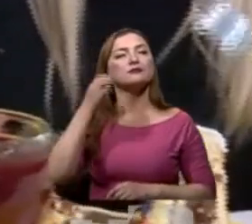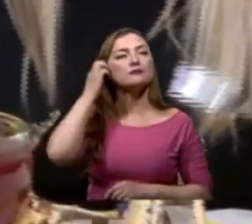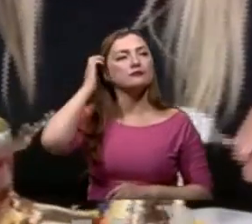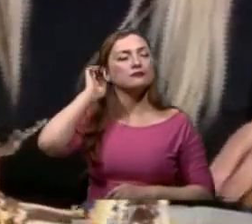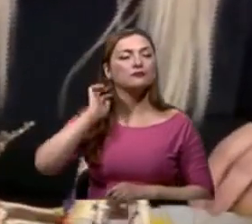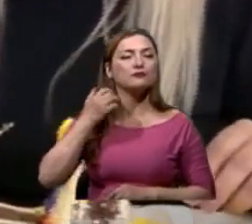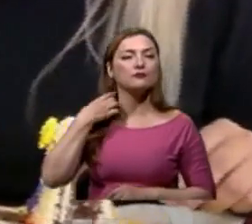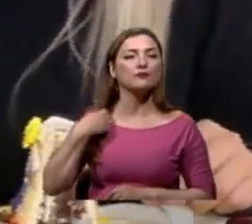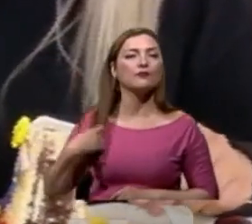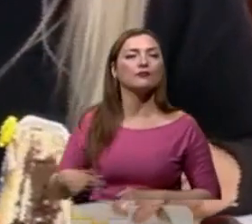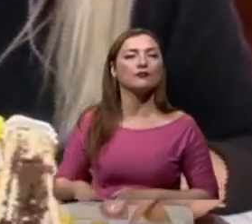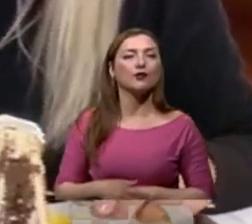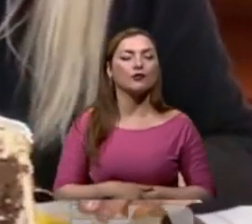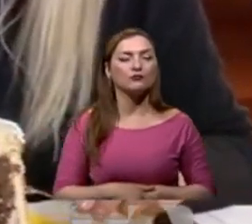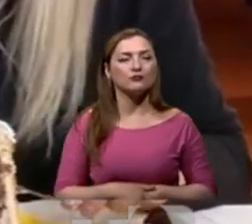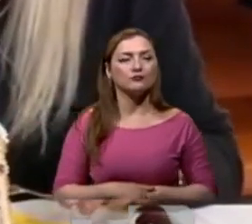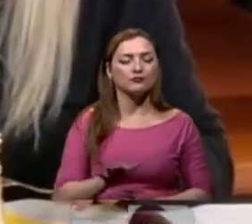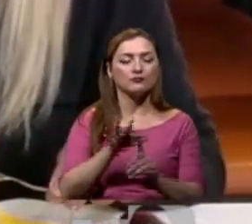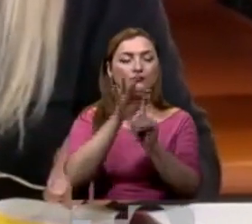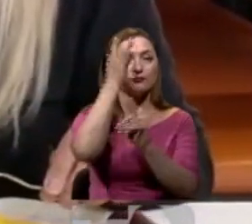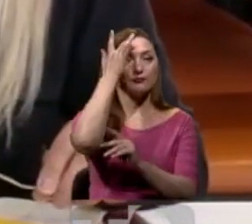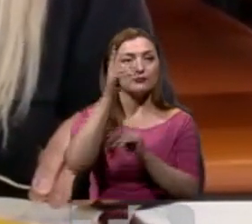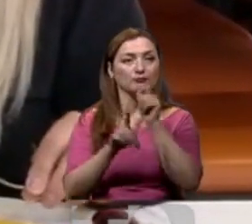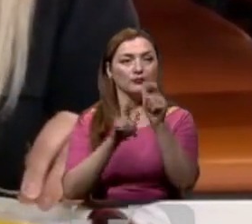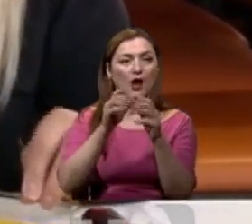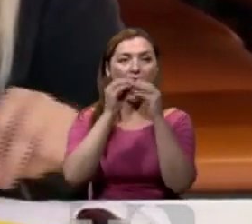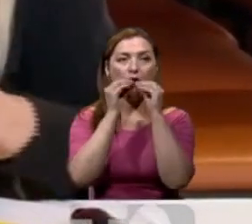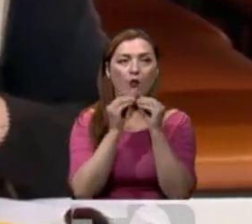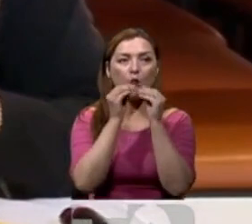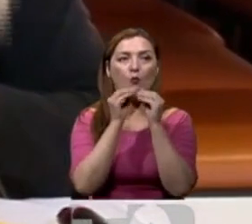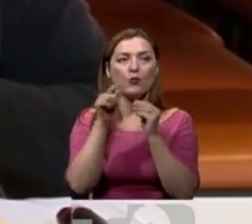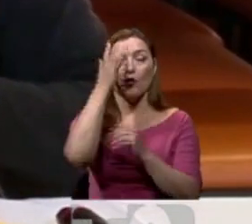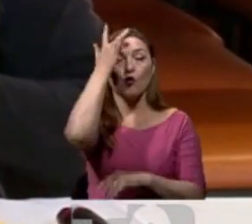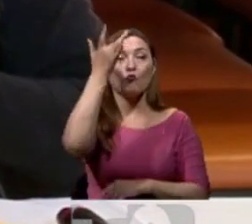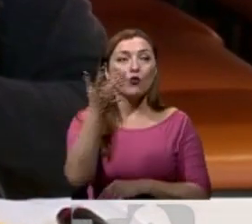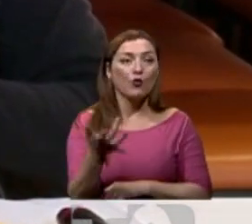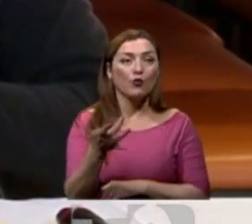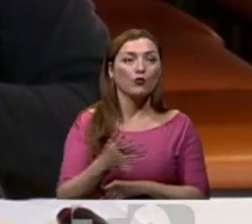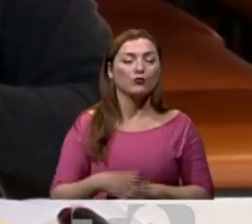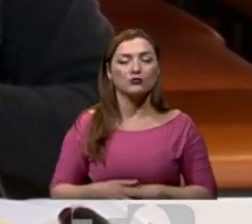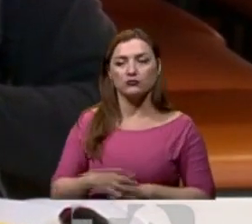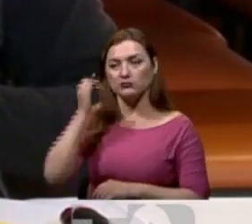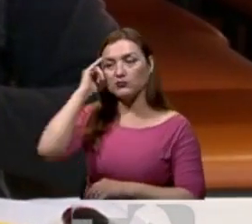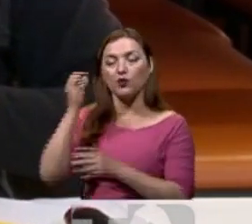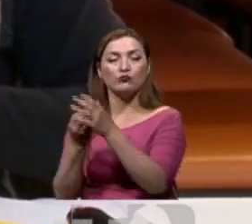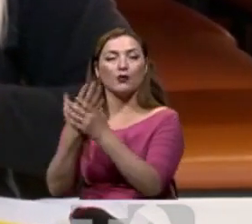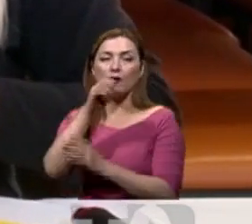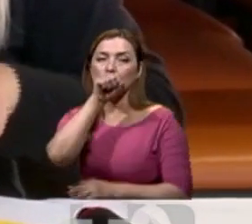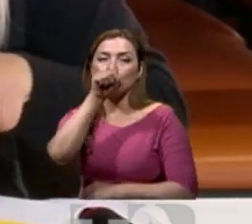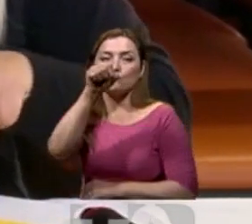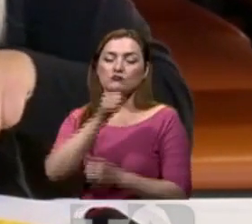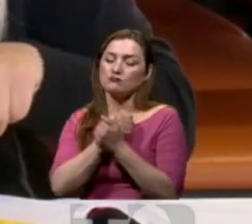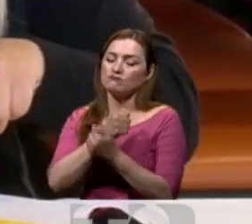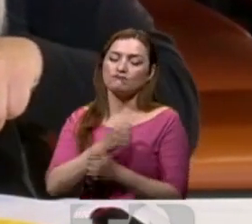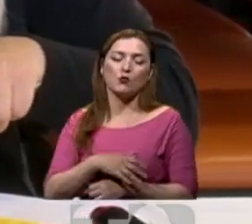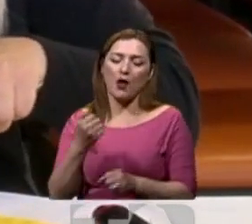la tortilla que no tienen las demás? ¿Por qué la ciudadanía tiene que venir acá a consumir esta guagua? Nuestra creatividad, nuestra pasión en lo que hacemos,